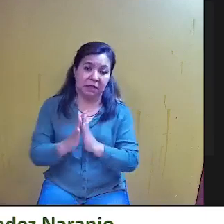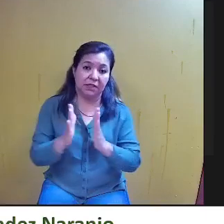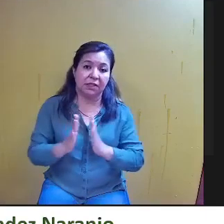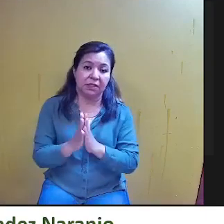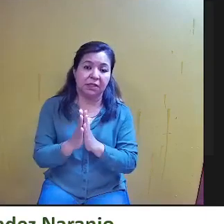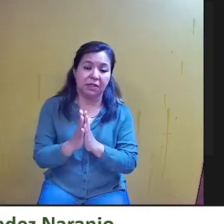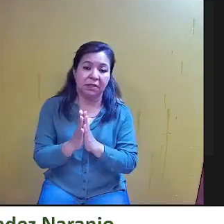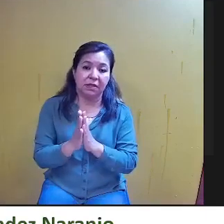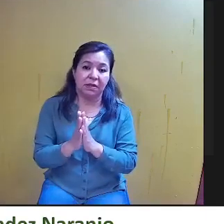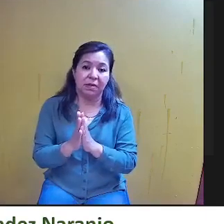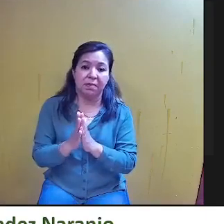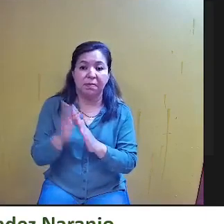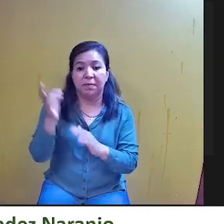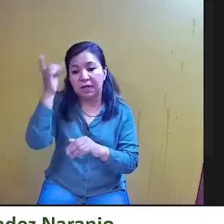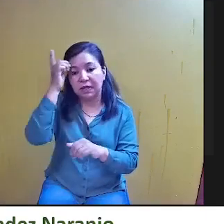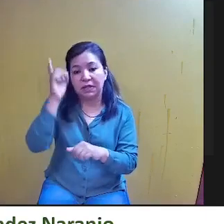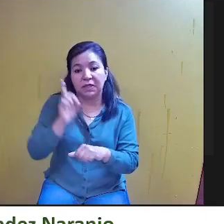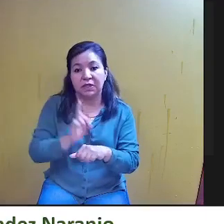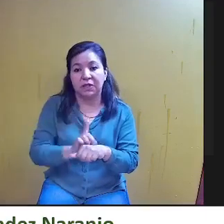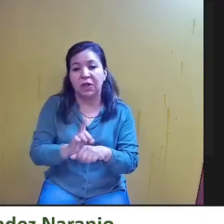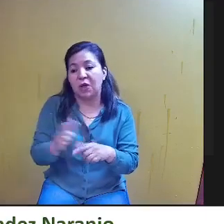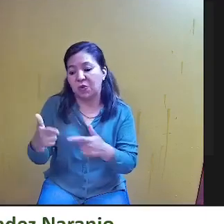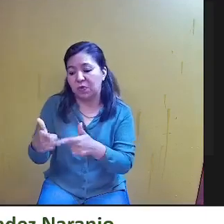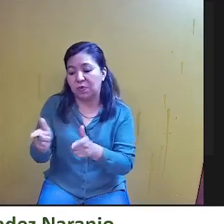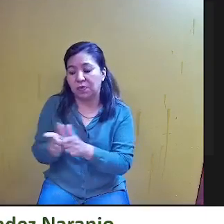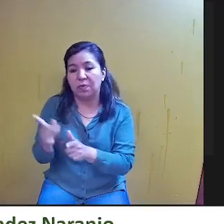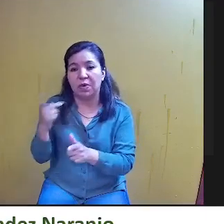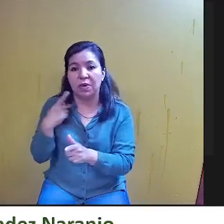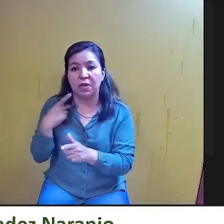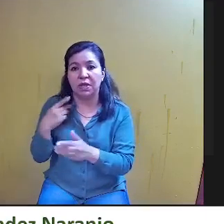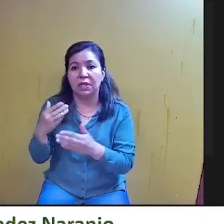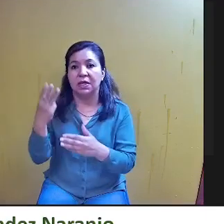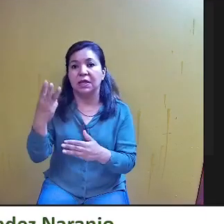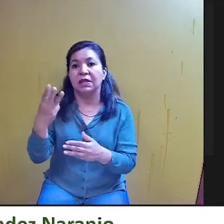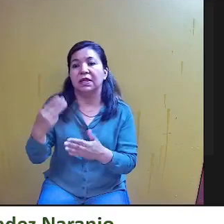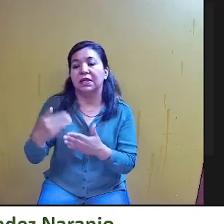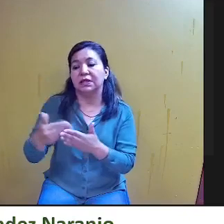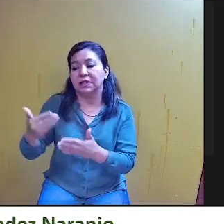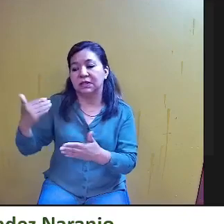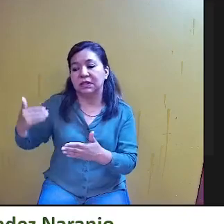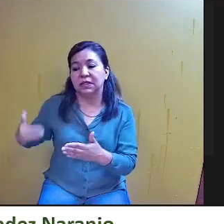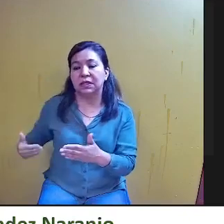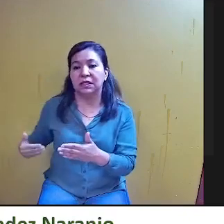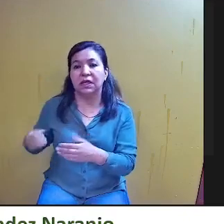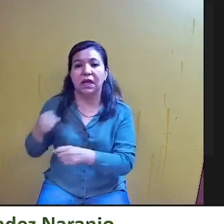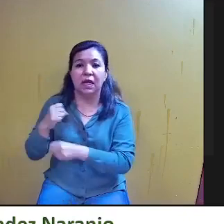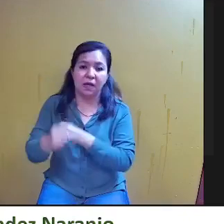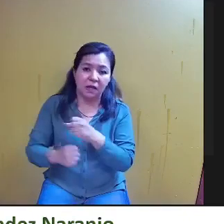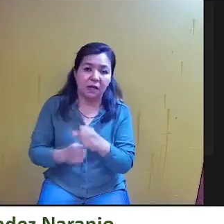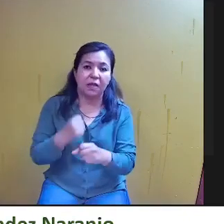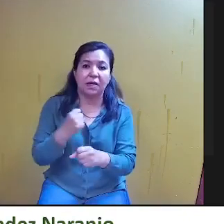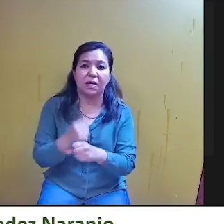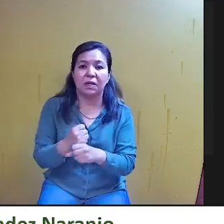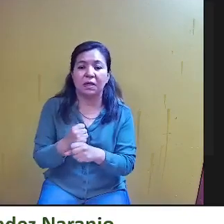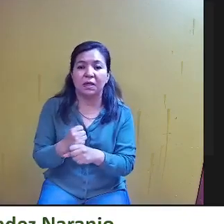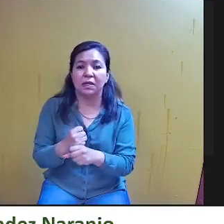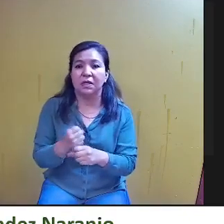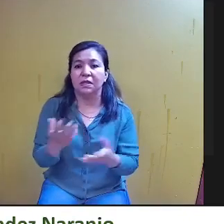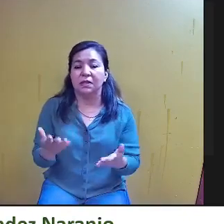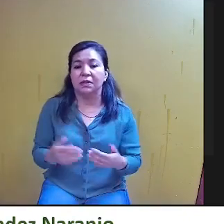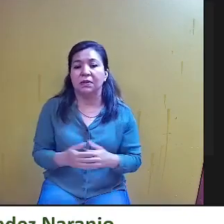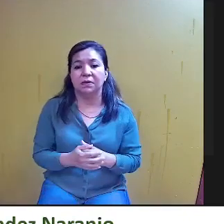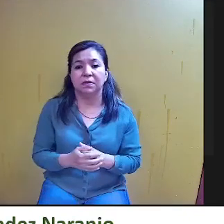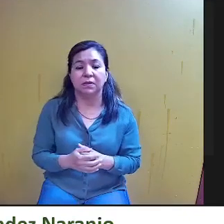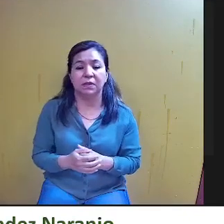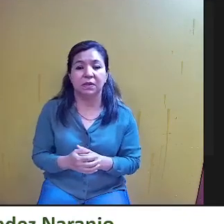dirección nacional, estatal o municipal en algún partido político en los 3 años anteriores a la designación, pues se reitera, a ningún fin